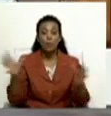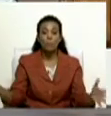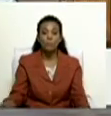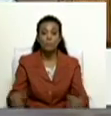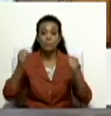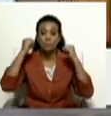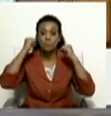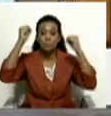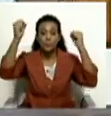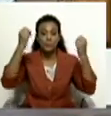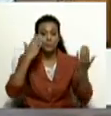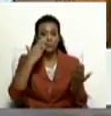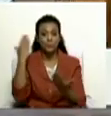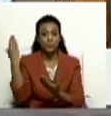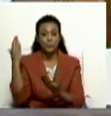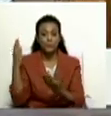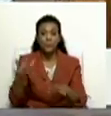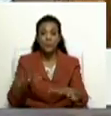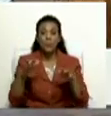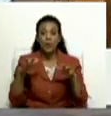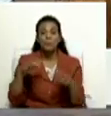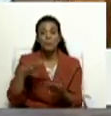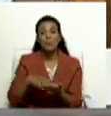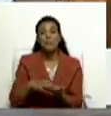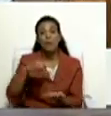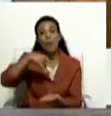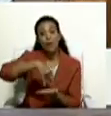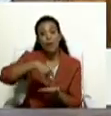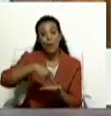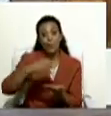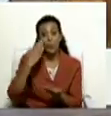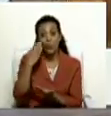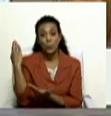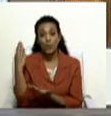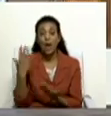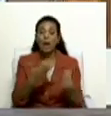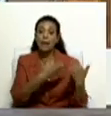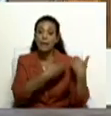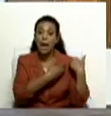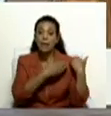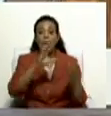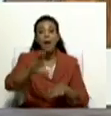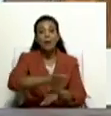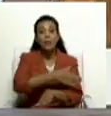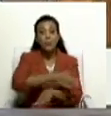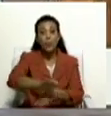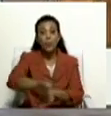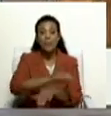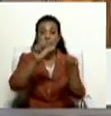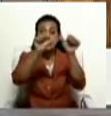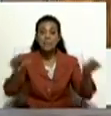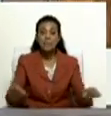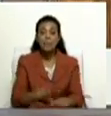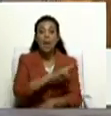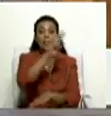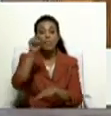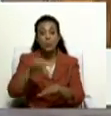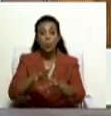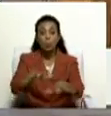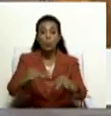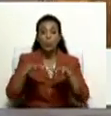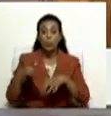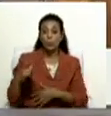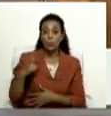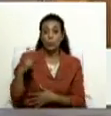de Venezuela e himno del Estado caraboo a cargo de la coral del Sistema Nacional de orquestas y